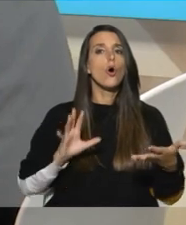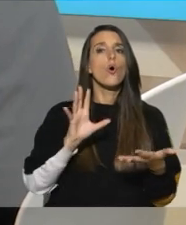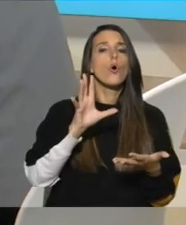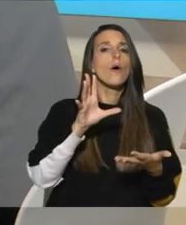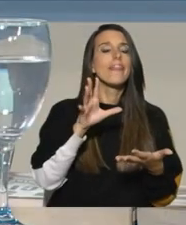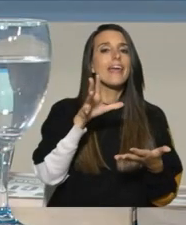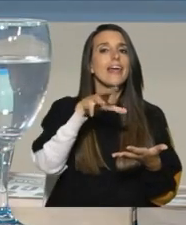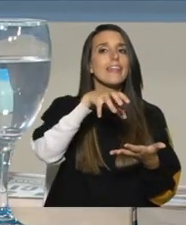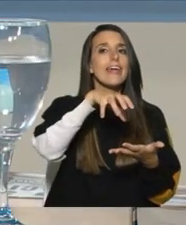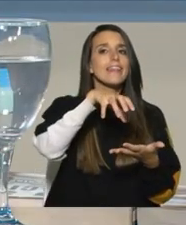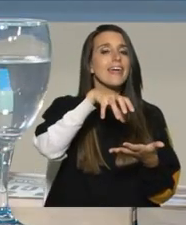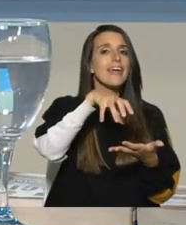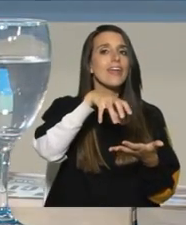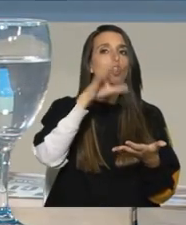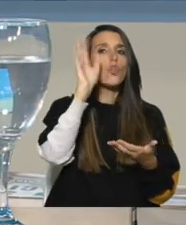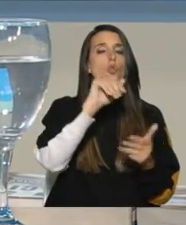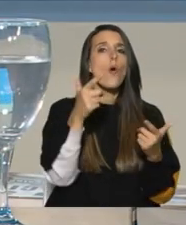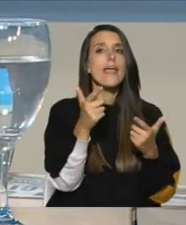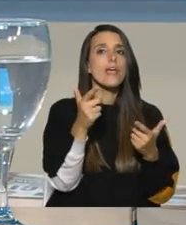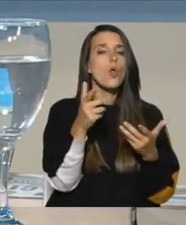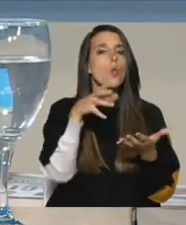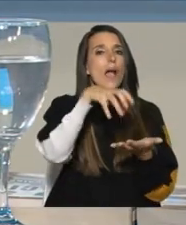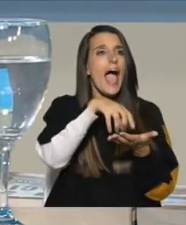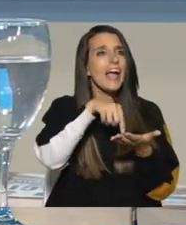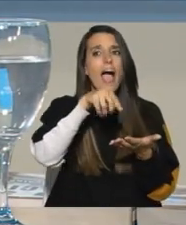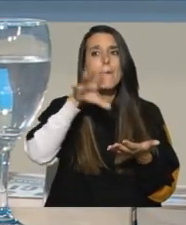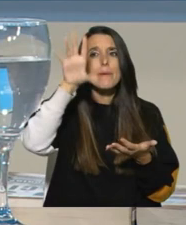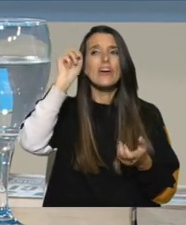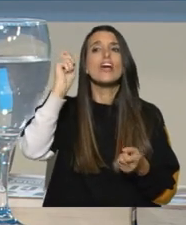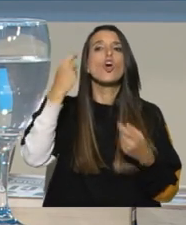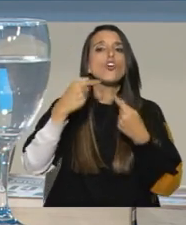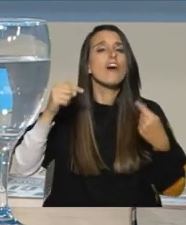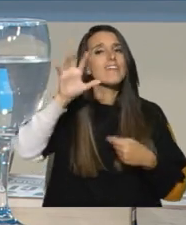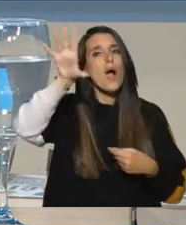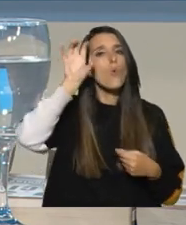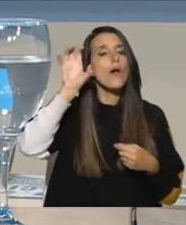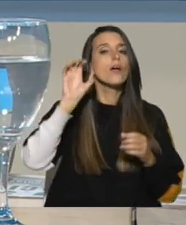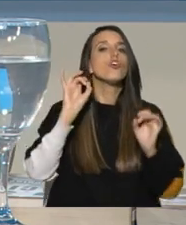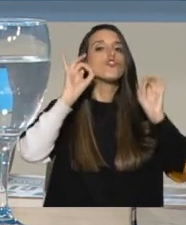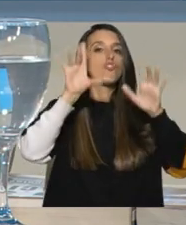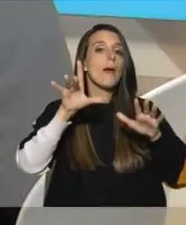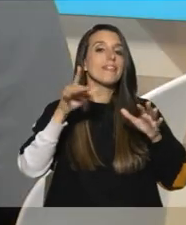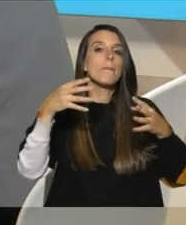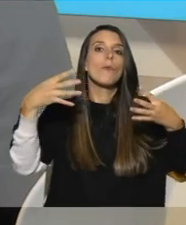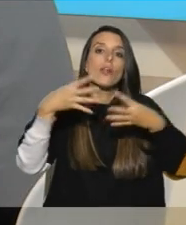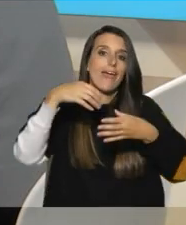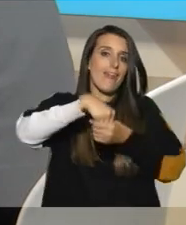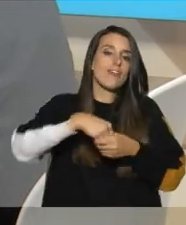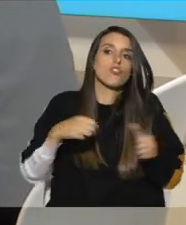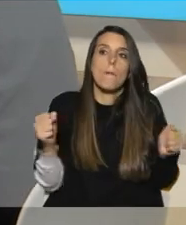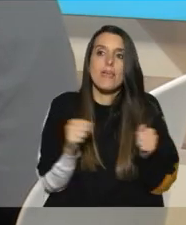Estado. Acá los sitios de la memoria en este país son exclusivos para casos de terrorismo de Estado. O sea, por esa ley no podría